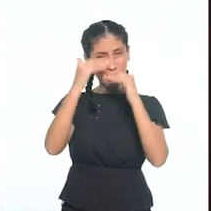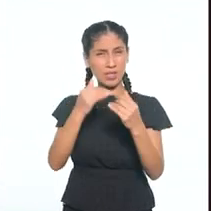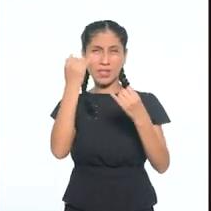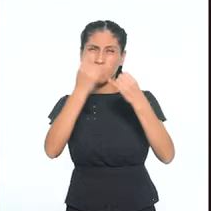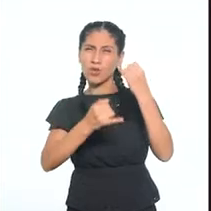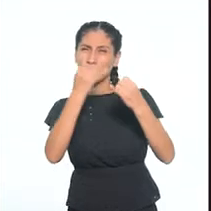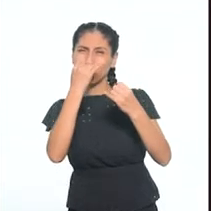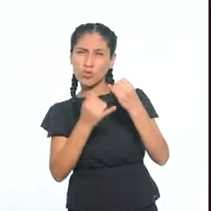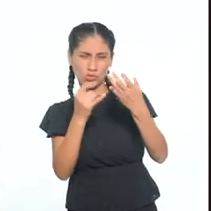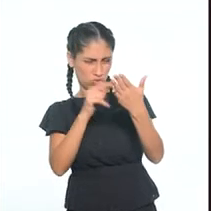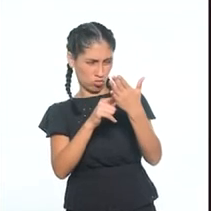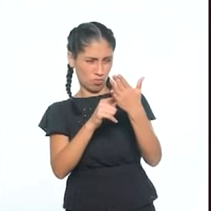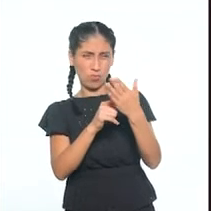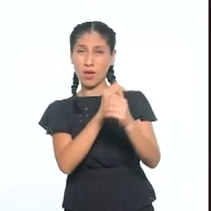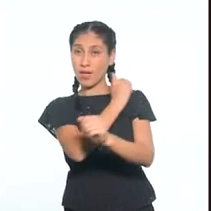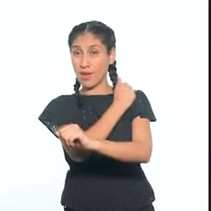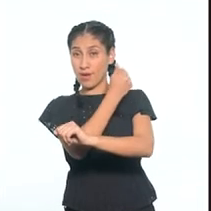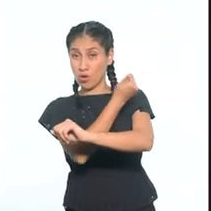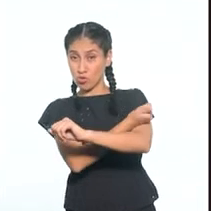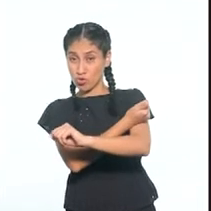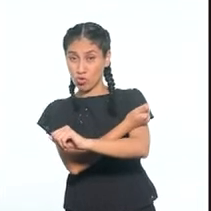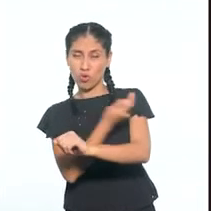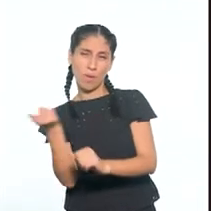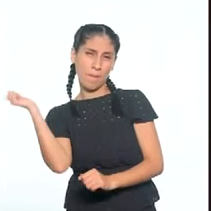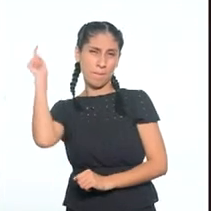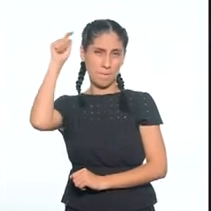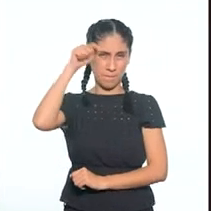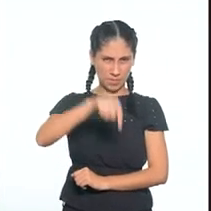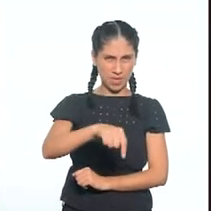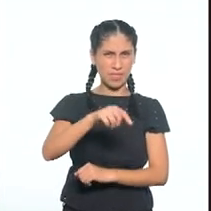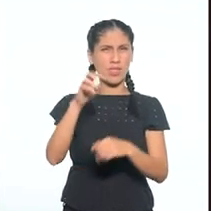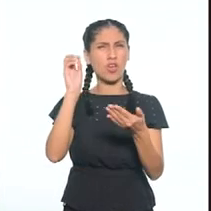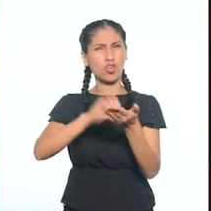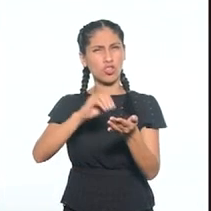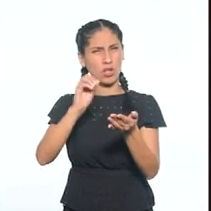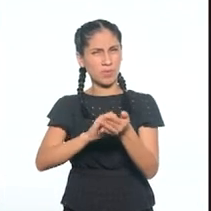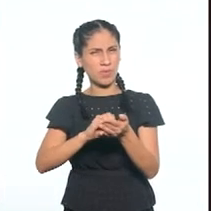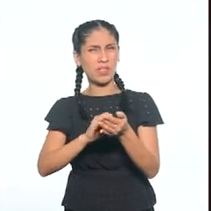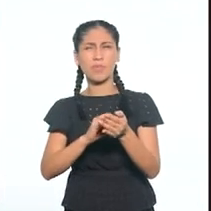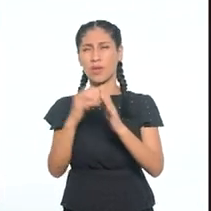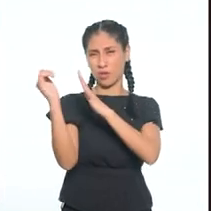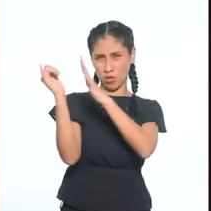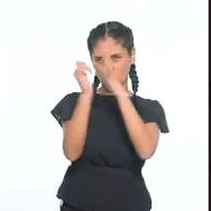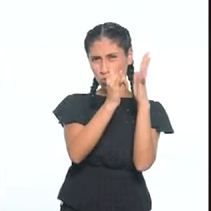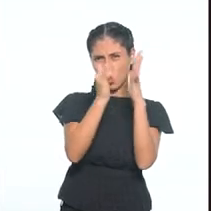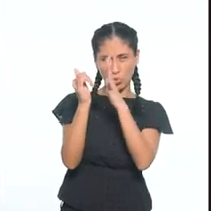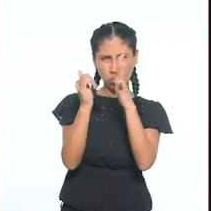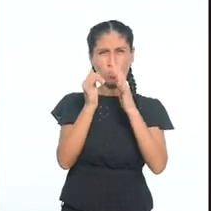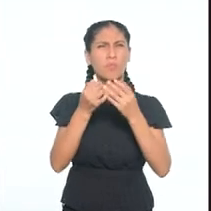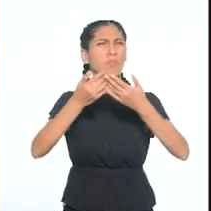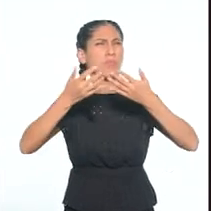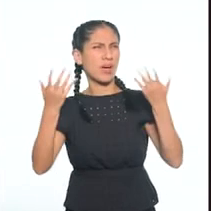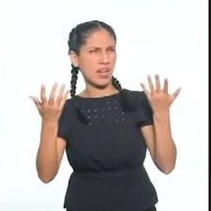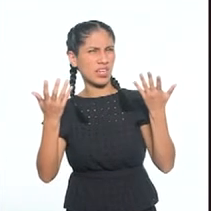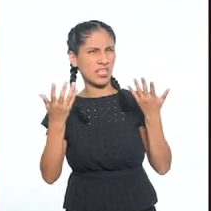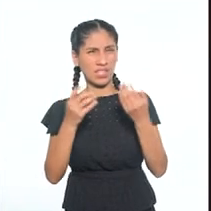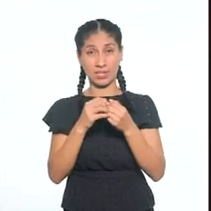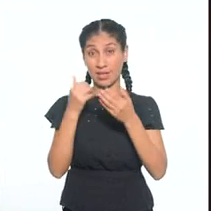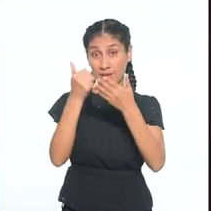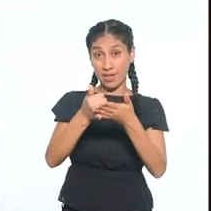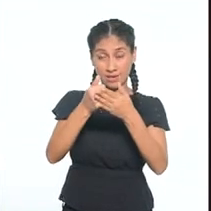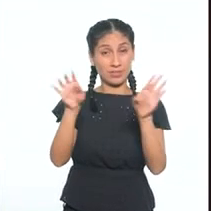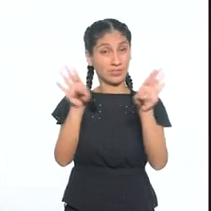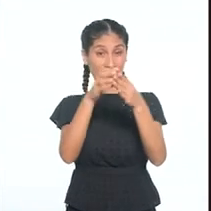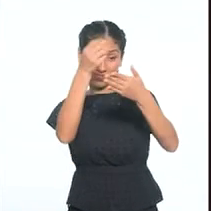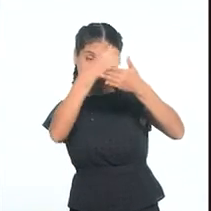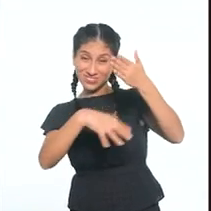párrafos de conclusión el autor retoma la temática inicial y hace un resumen de las ideas desarrolladas con el objetivo de darle